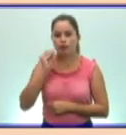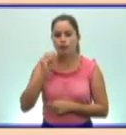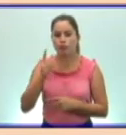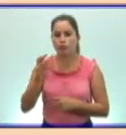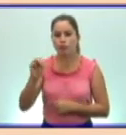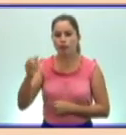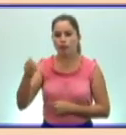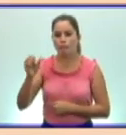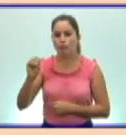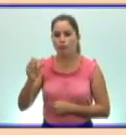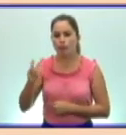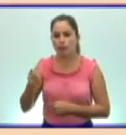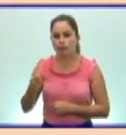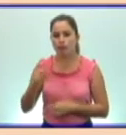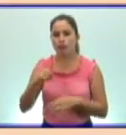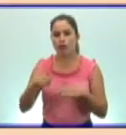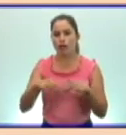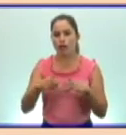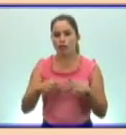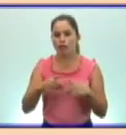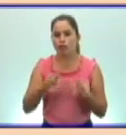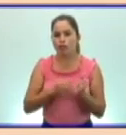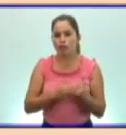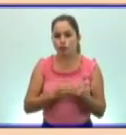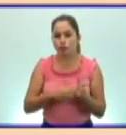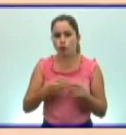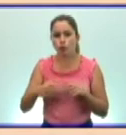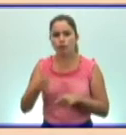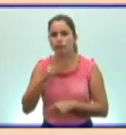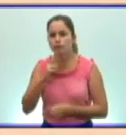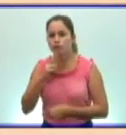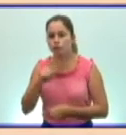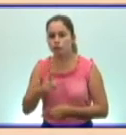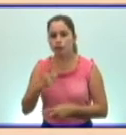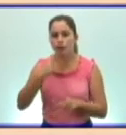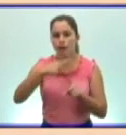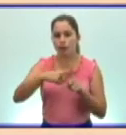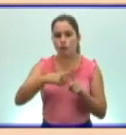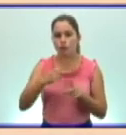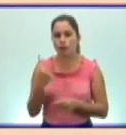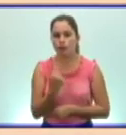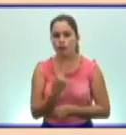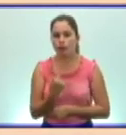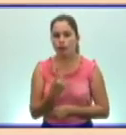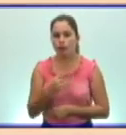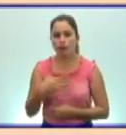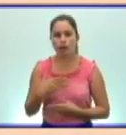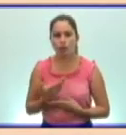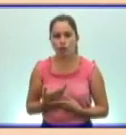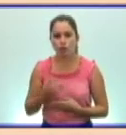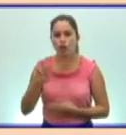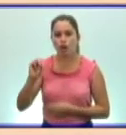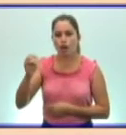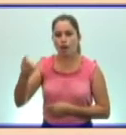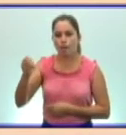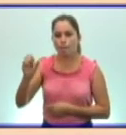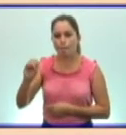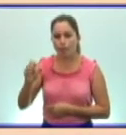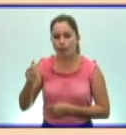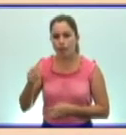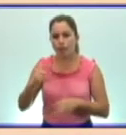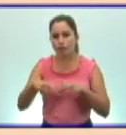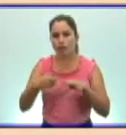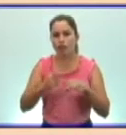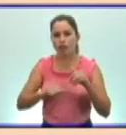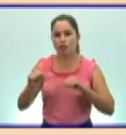de el soluto y la masa del disolvente, pues la suma de estas dos nos daría la masa de la